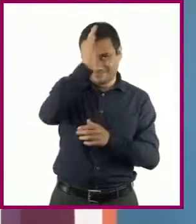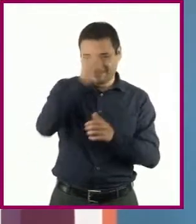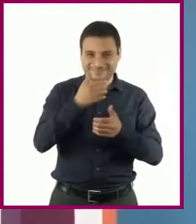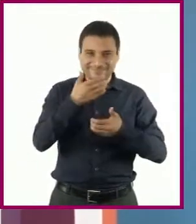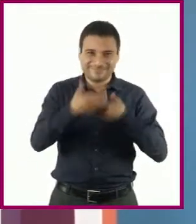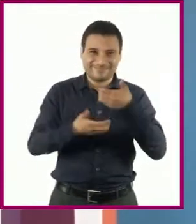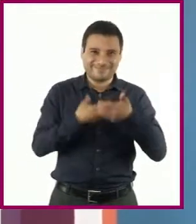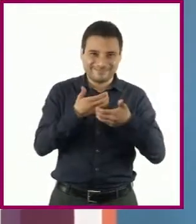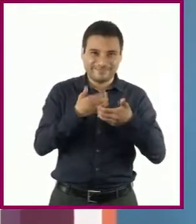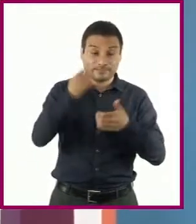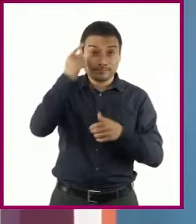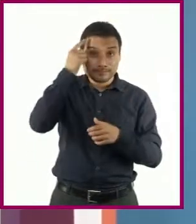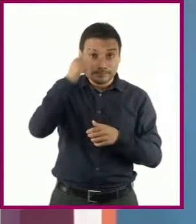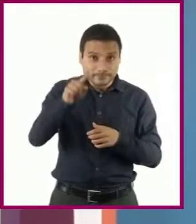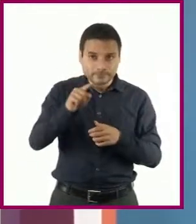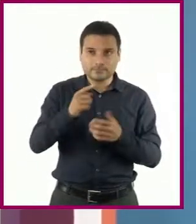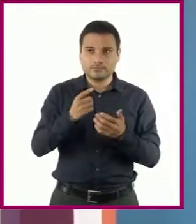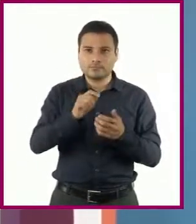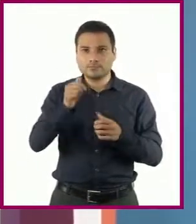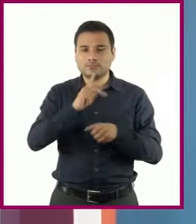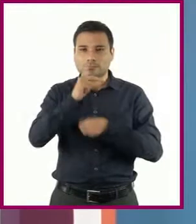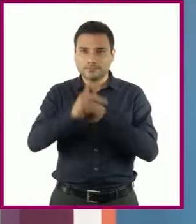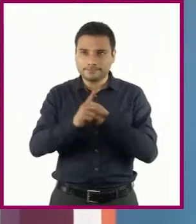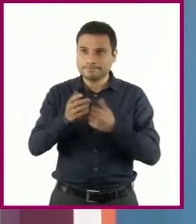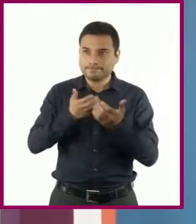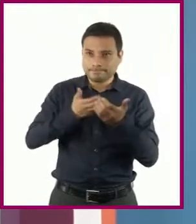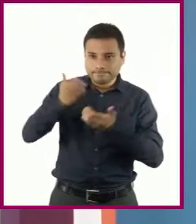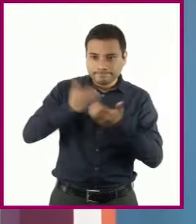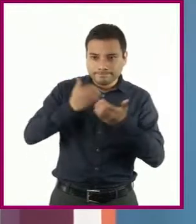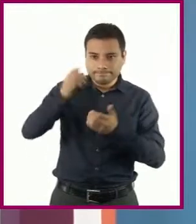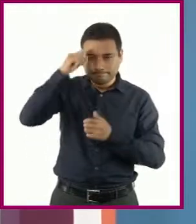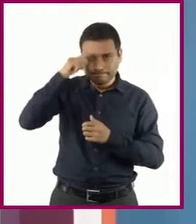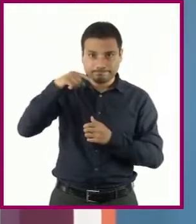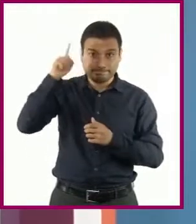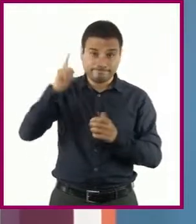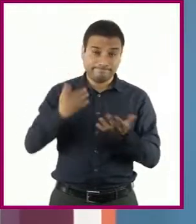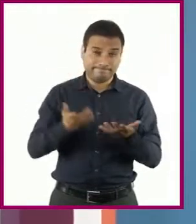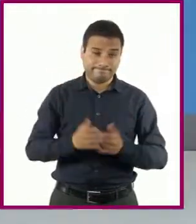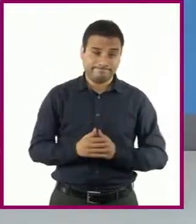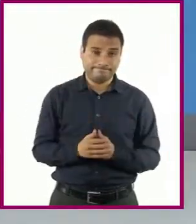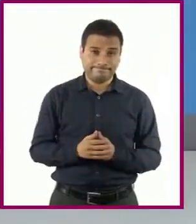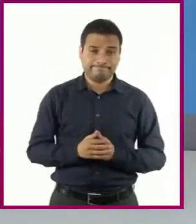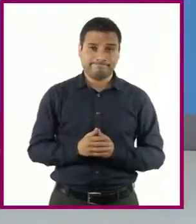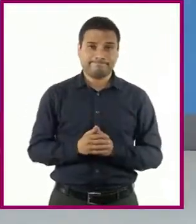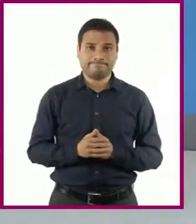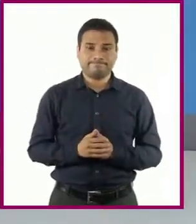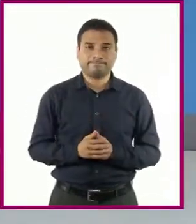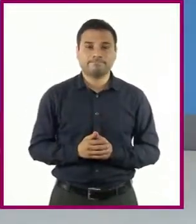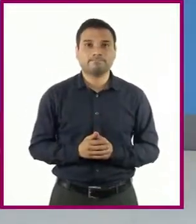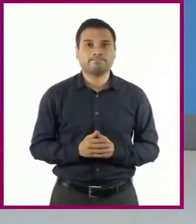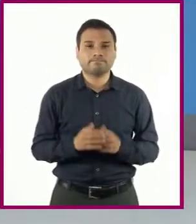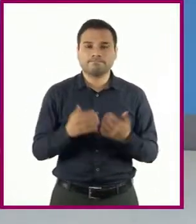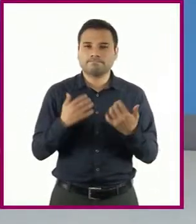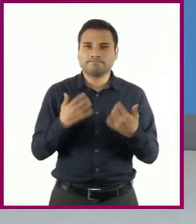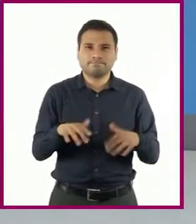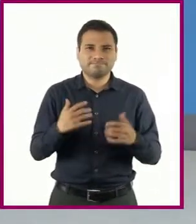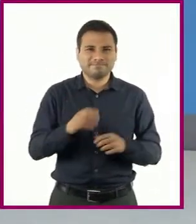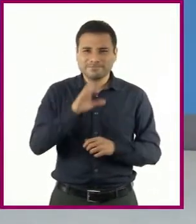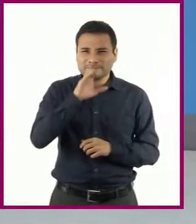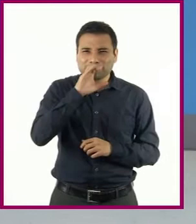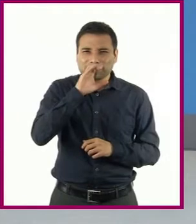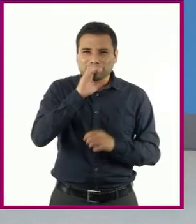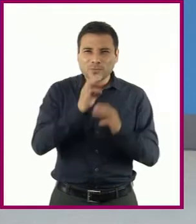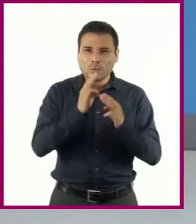cuales se facilita el comercio exterior, es decir, entre los distintos países. Es impresionante cómo nuestro